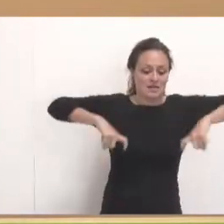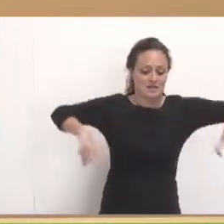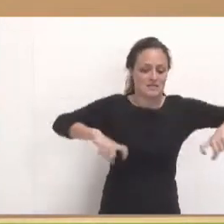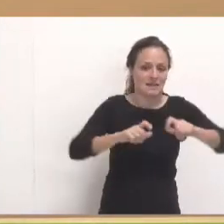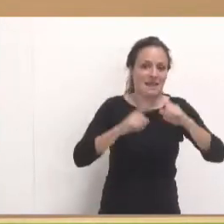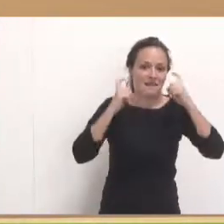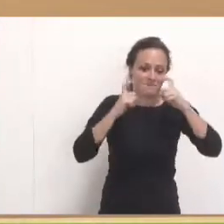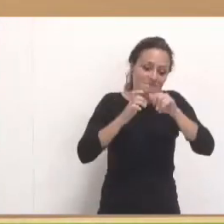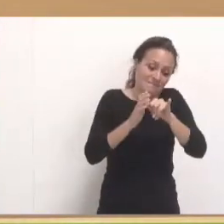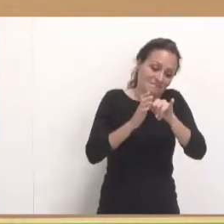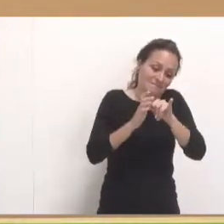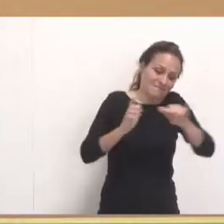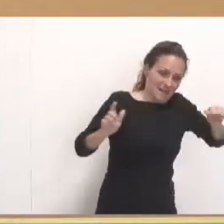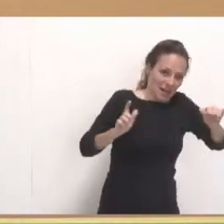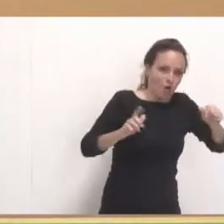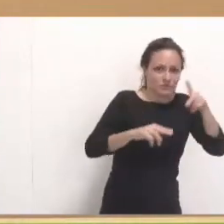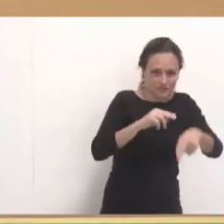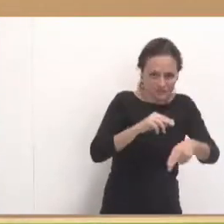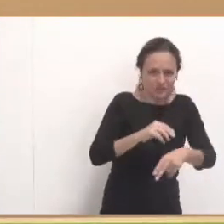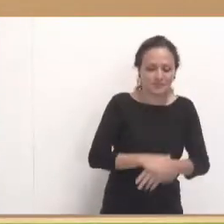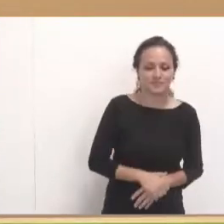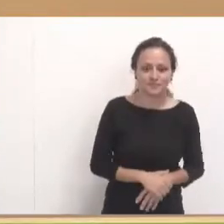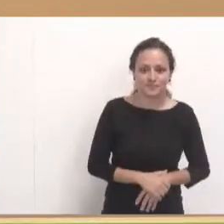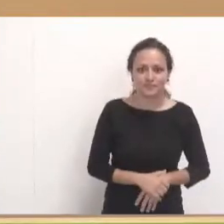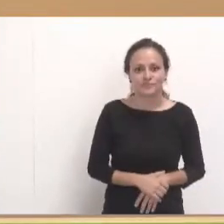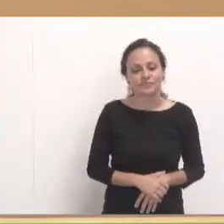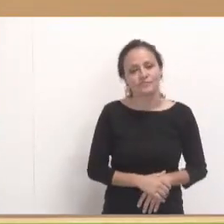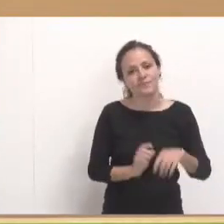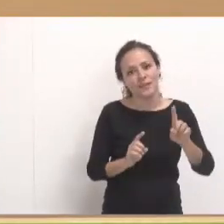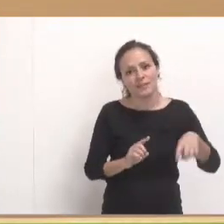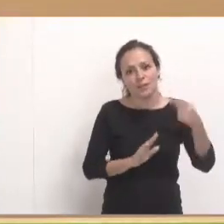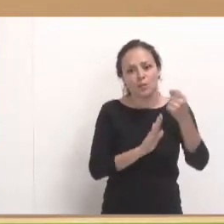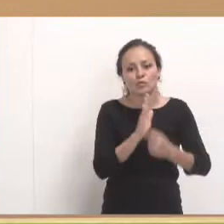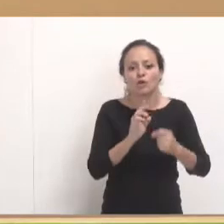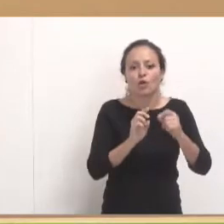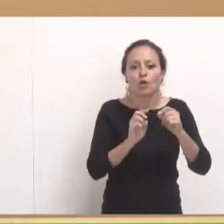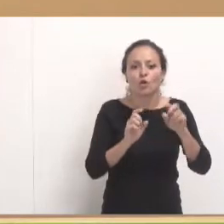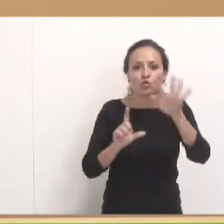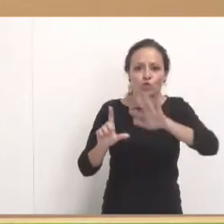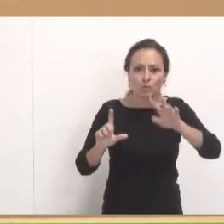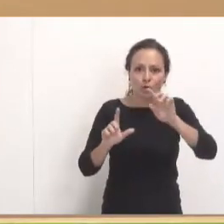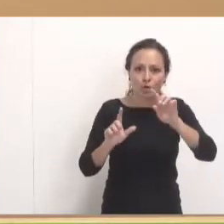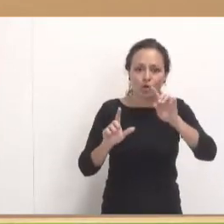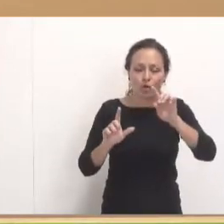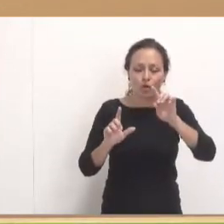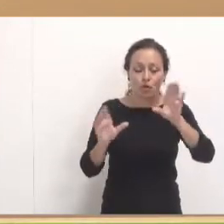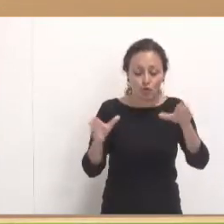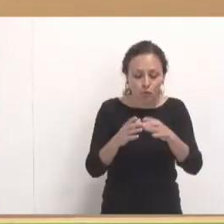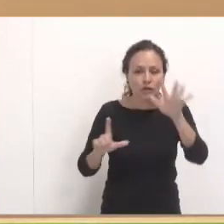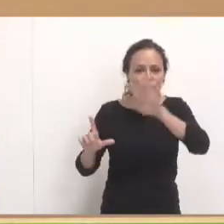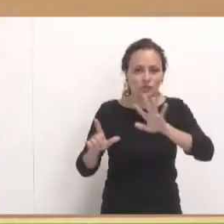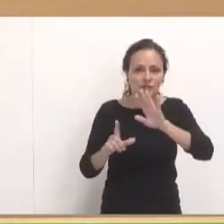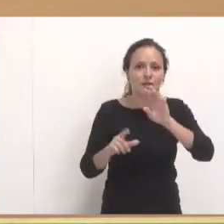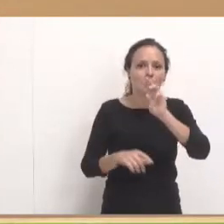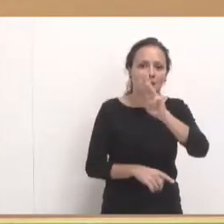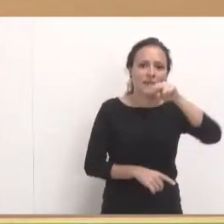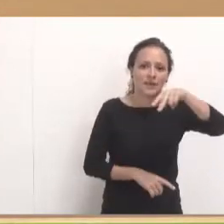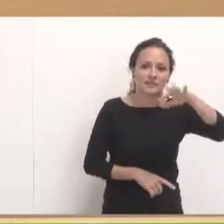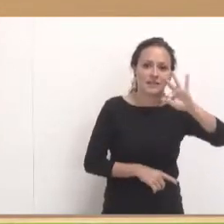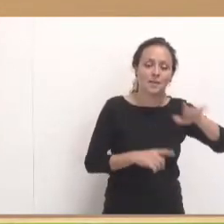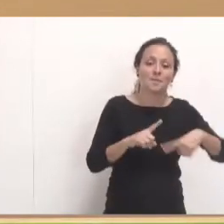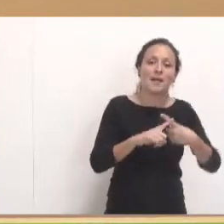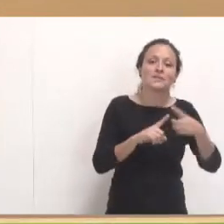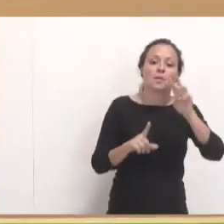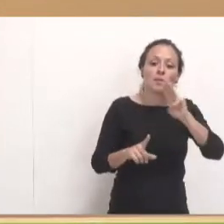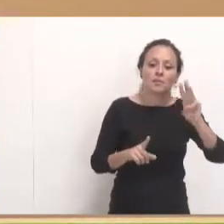Por tanto, acuerdo de todos los grupos. El siguiente punto es una moción de los grupos nacionalistas de Coalición Canaria, PNC y Socialista, proponiendo la creación de un mercado agrario para